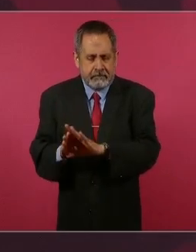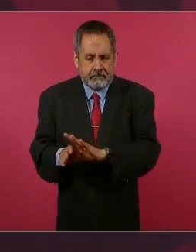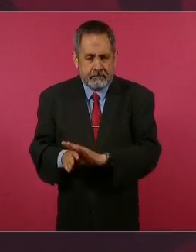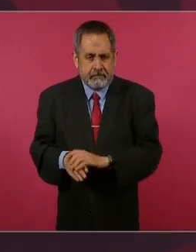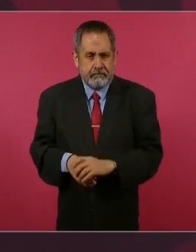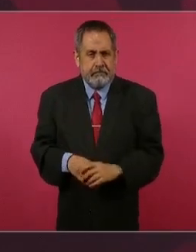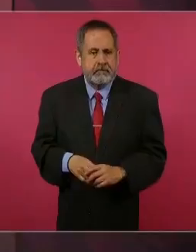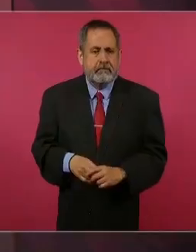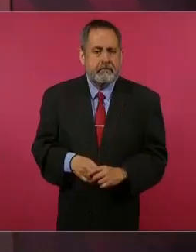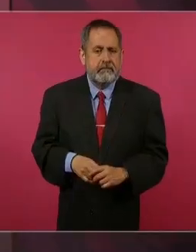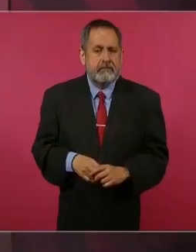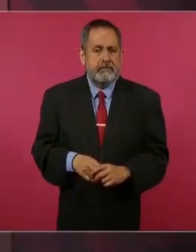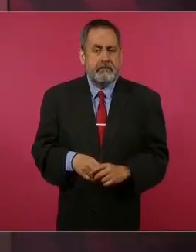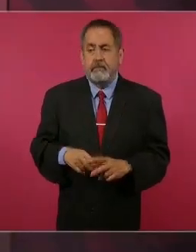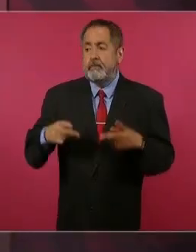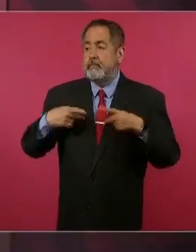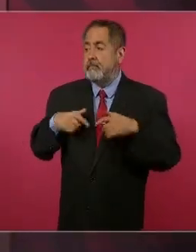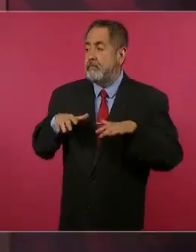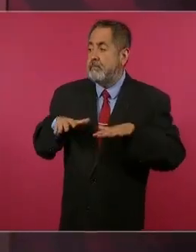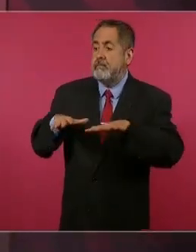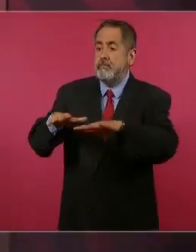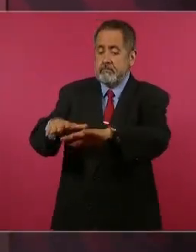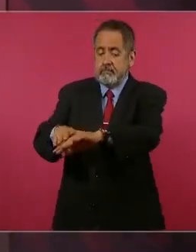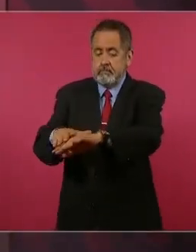cuando el pueblo